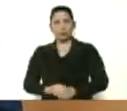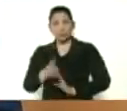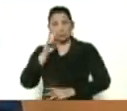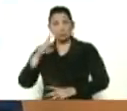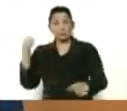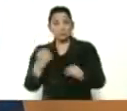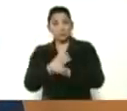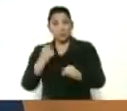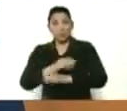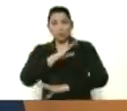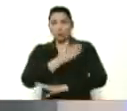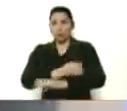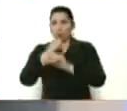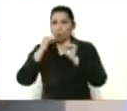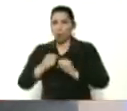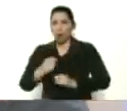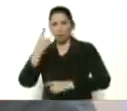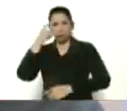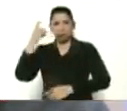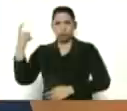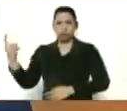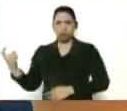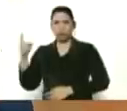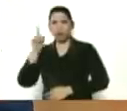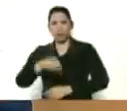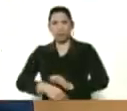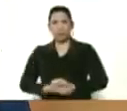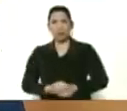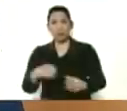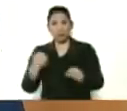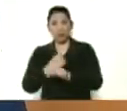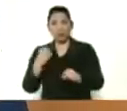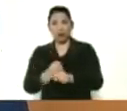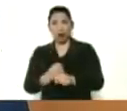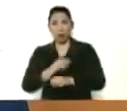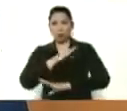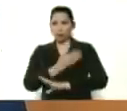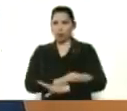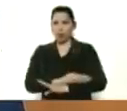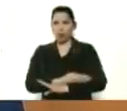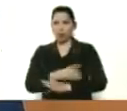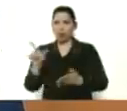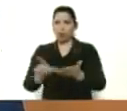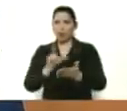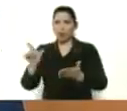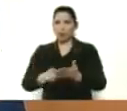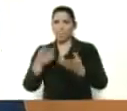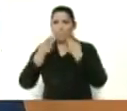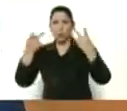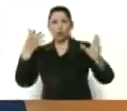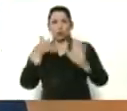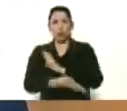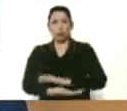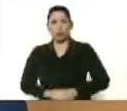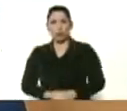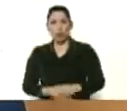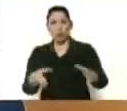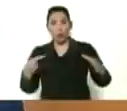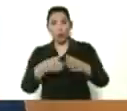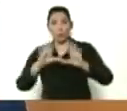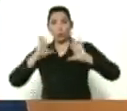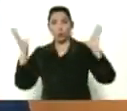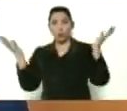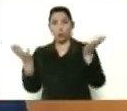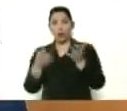trabajo de esta envergadura. Tema psicológico, ministro. Sí, no he visto un trabajo de esta envergadura en la literatura que se ha publicado sobre la Organización Mundial de la